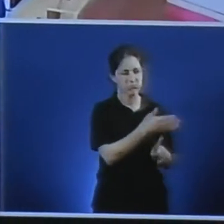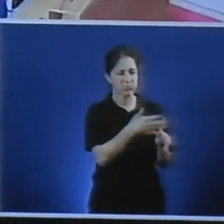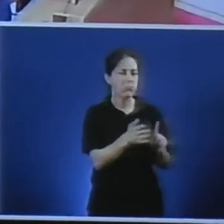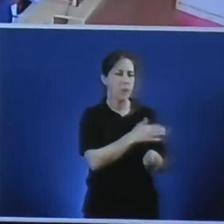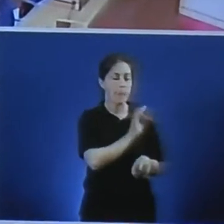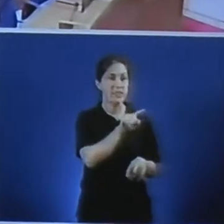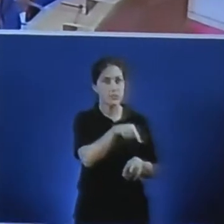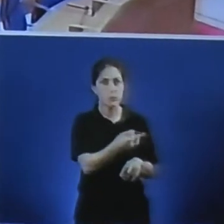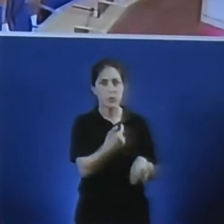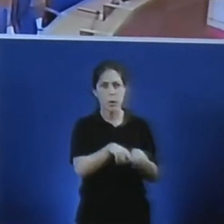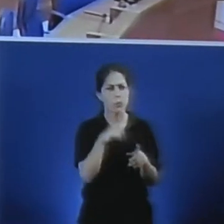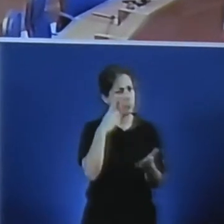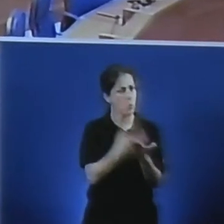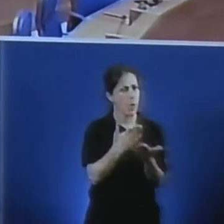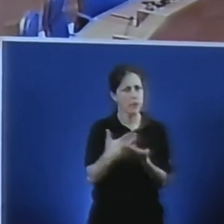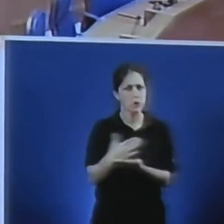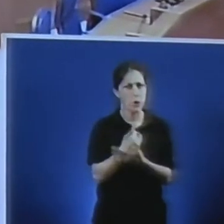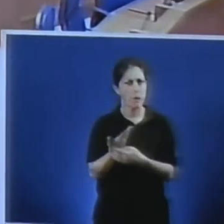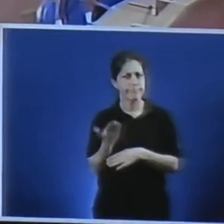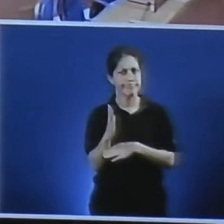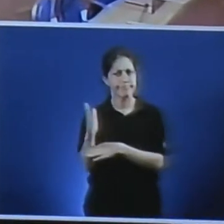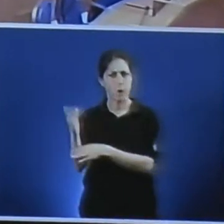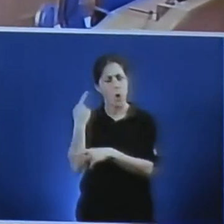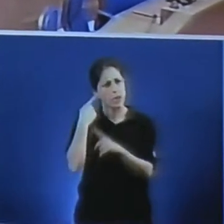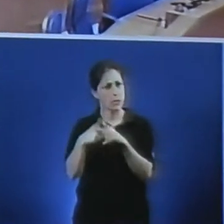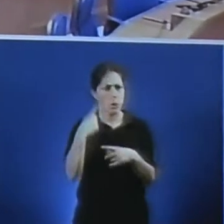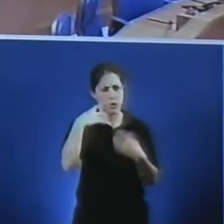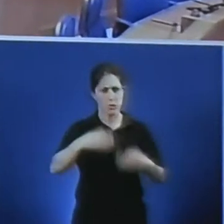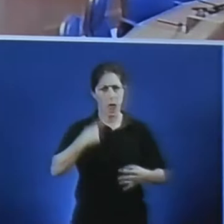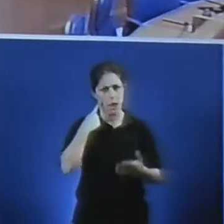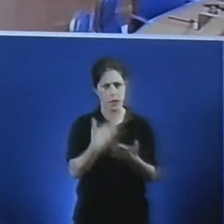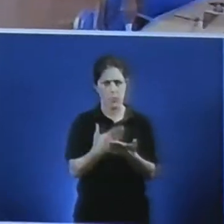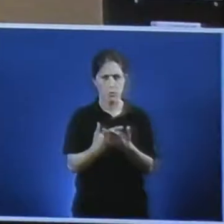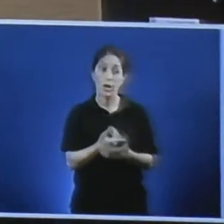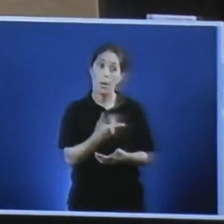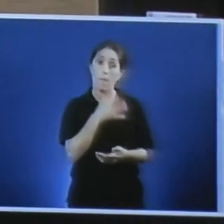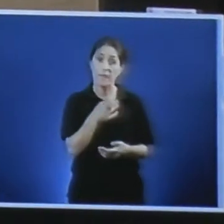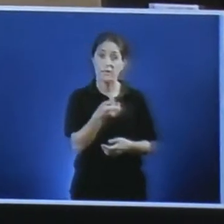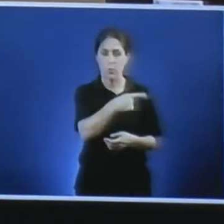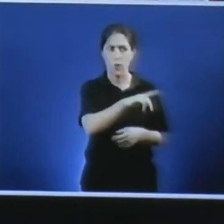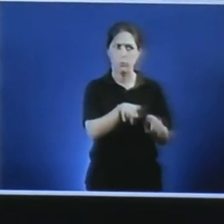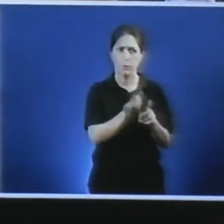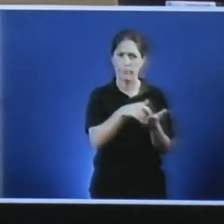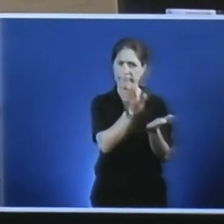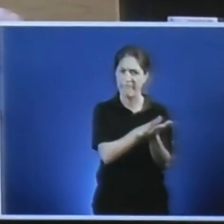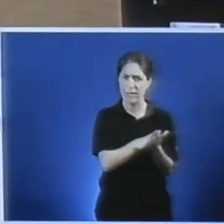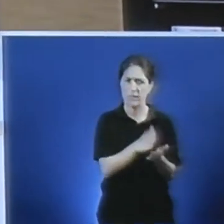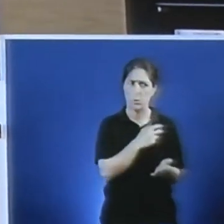presentar todas las pruebas que le mandaron para demostrar a su inocencia y por encontrarse actas policial